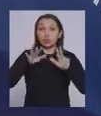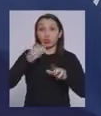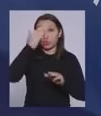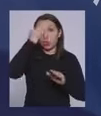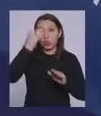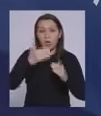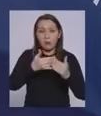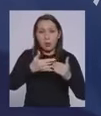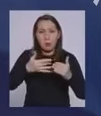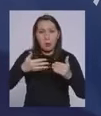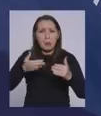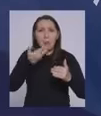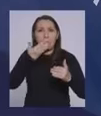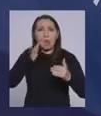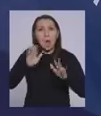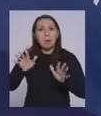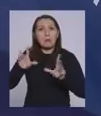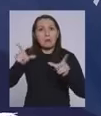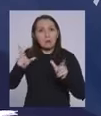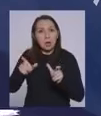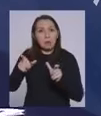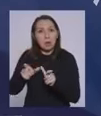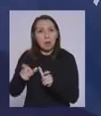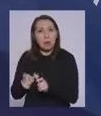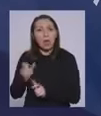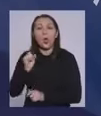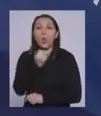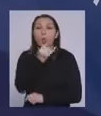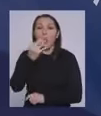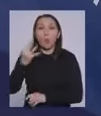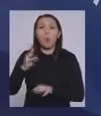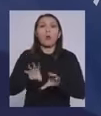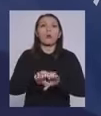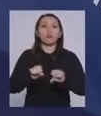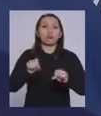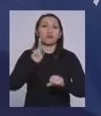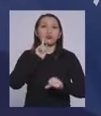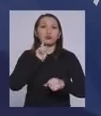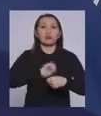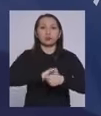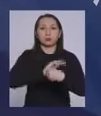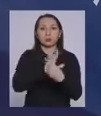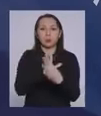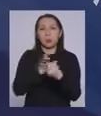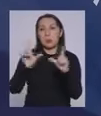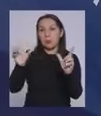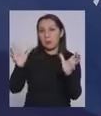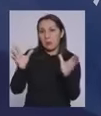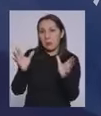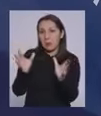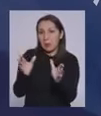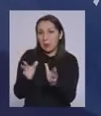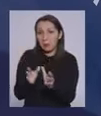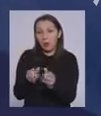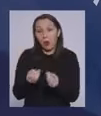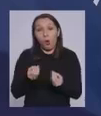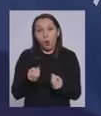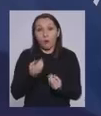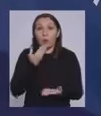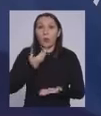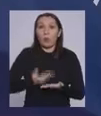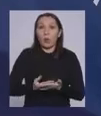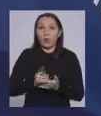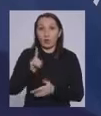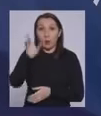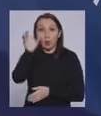18 días de mejoría constante en las cifras de casos confirmados. Es obvio que cuando